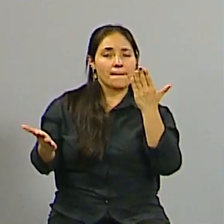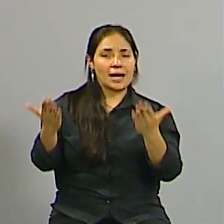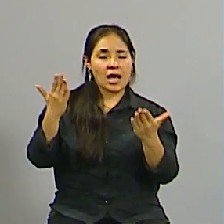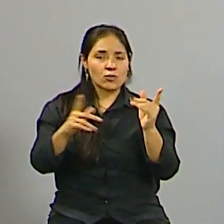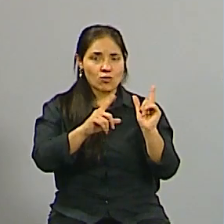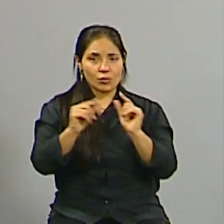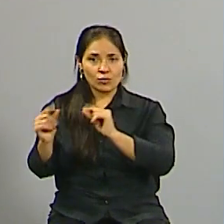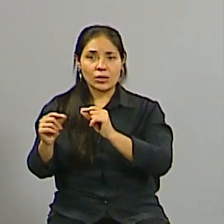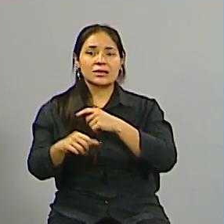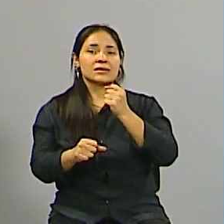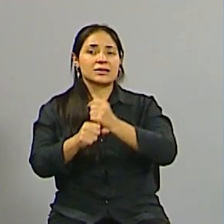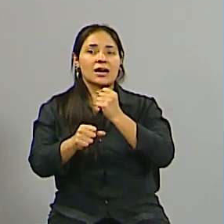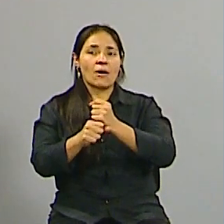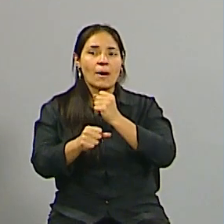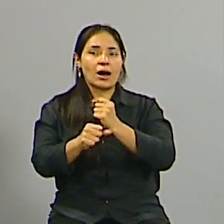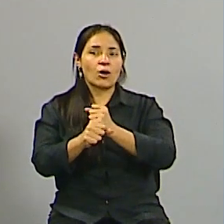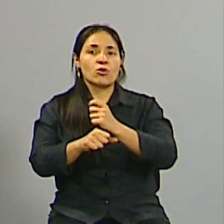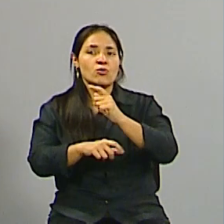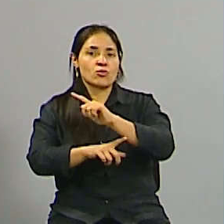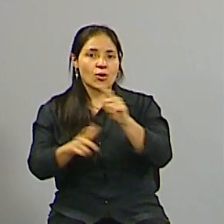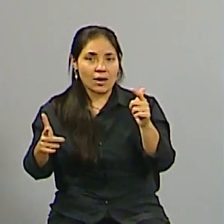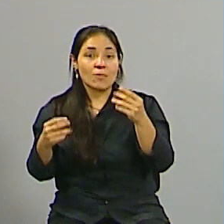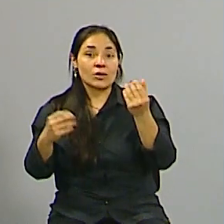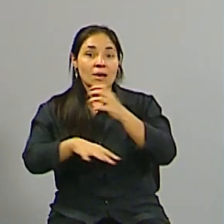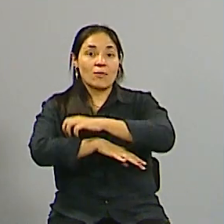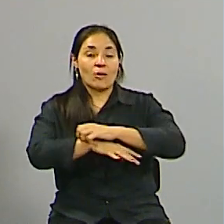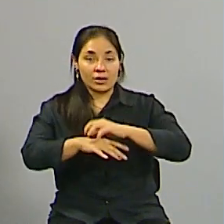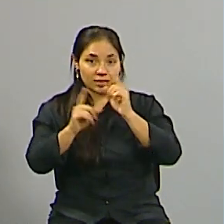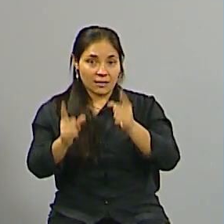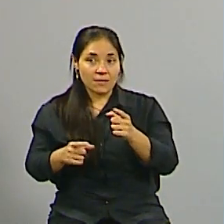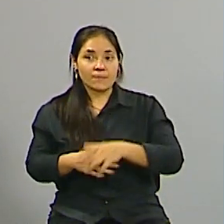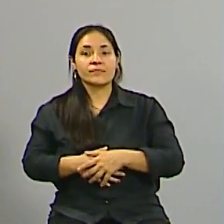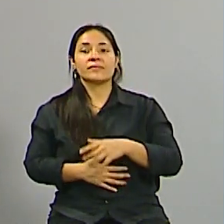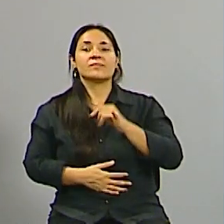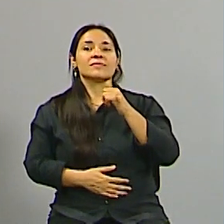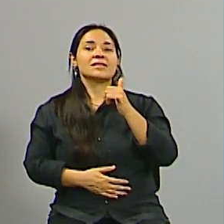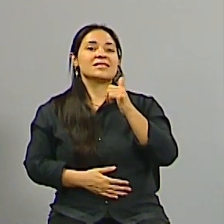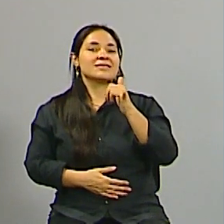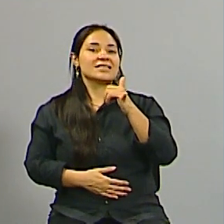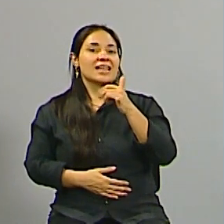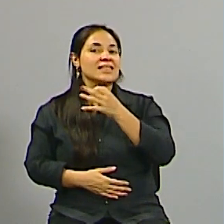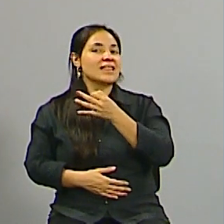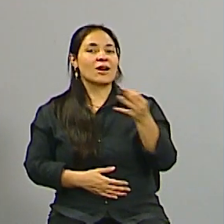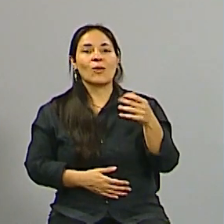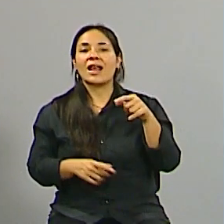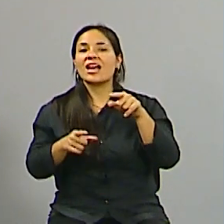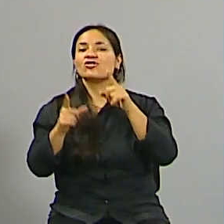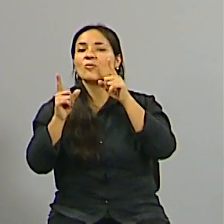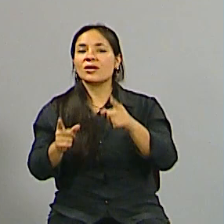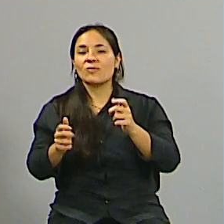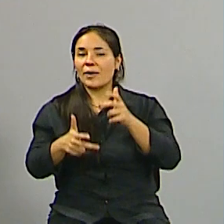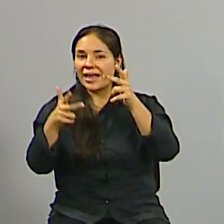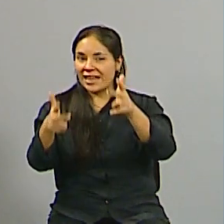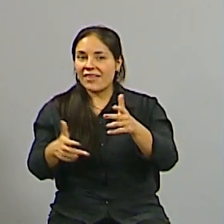lado de desocupados, estamos casi en lo mismo, porque la pobreza también es alta. Exactamente. Ese es el fenómeno que yo quería